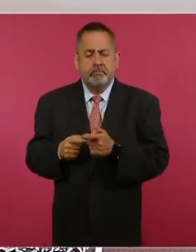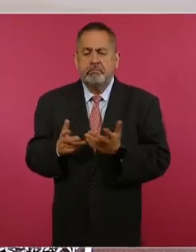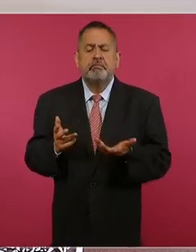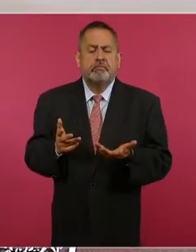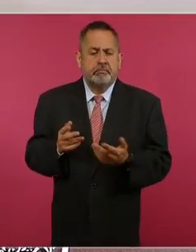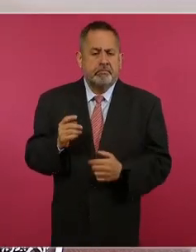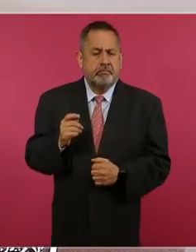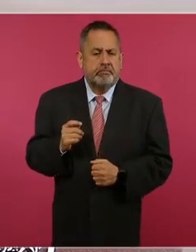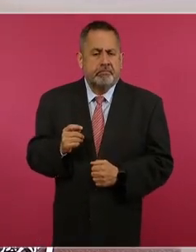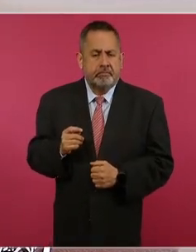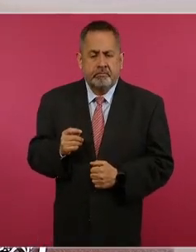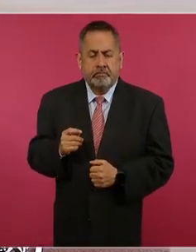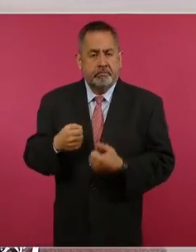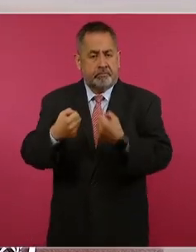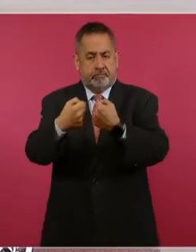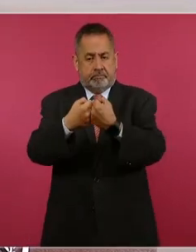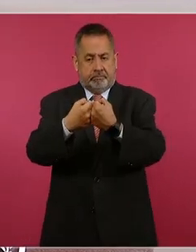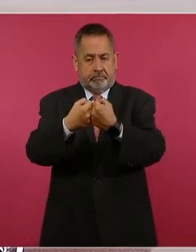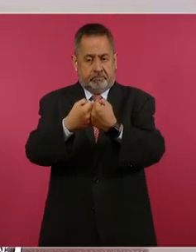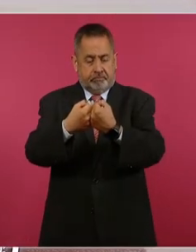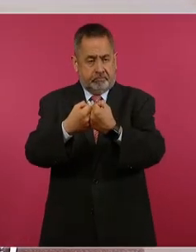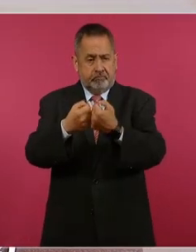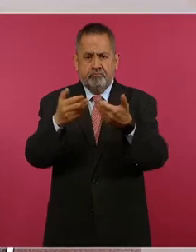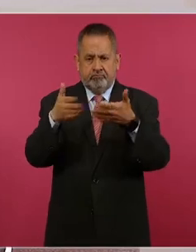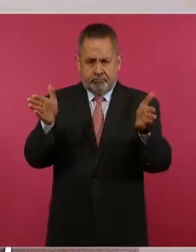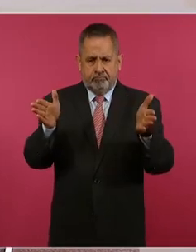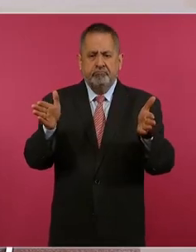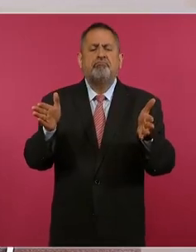abierta la frontera para